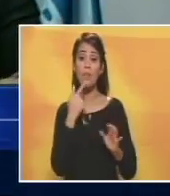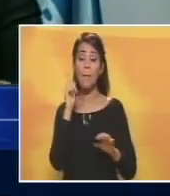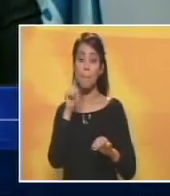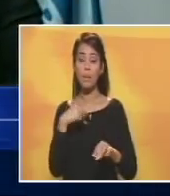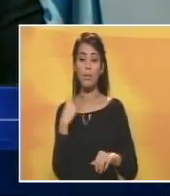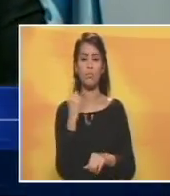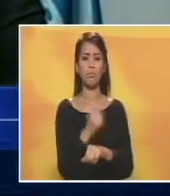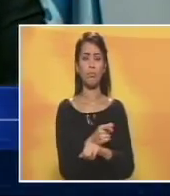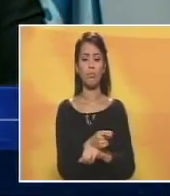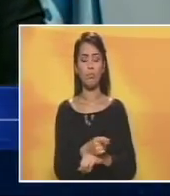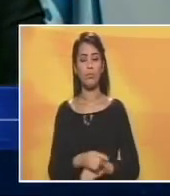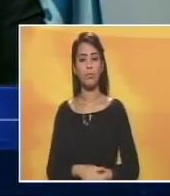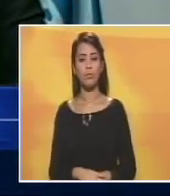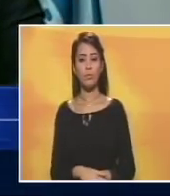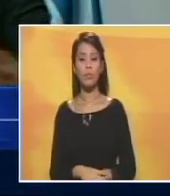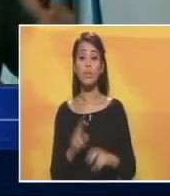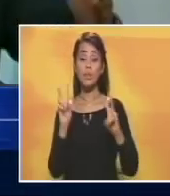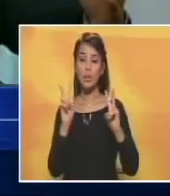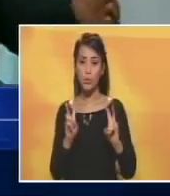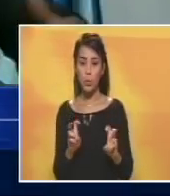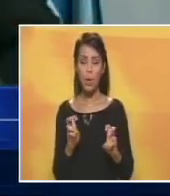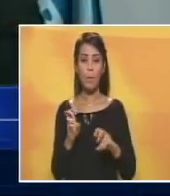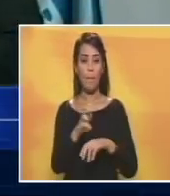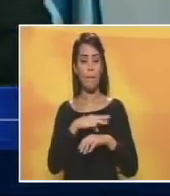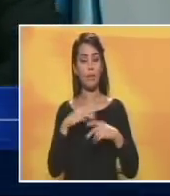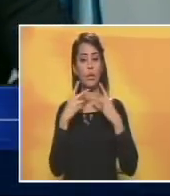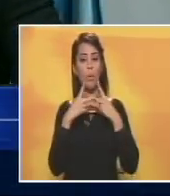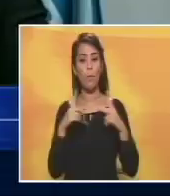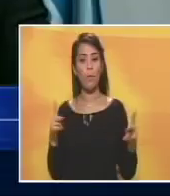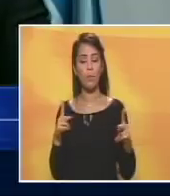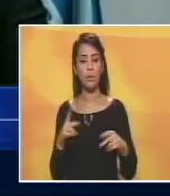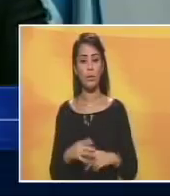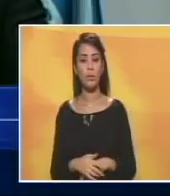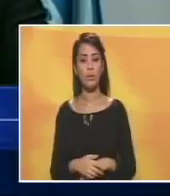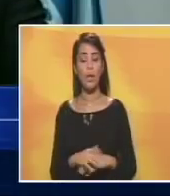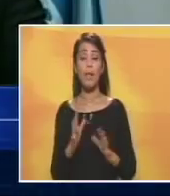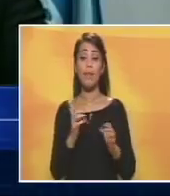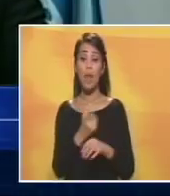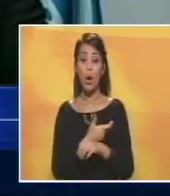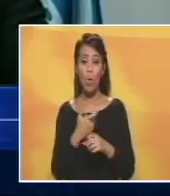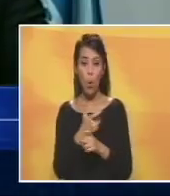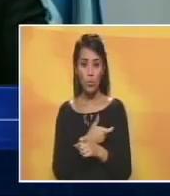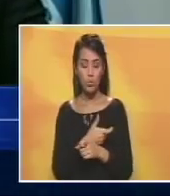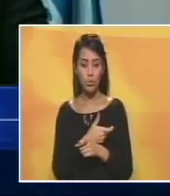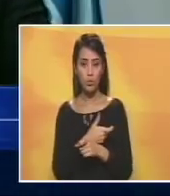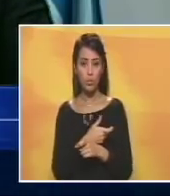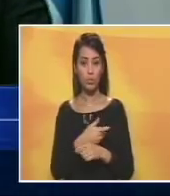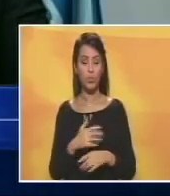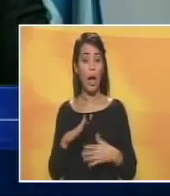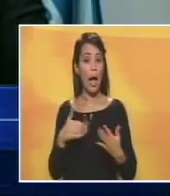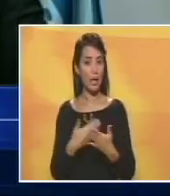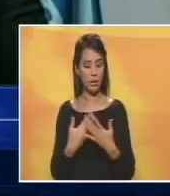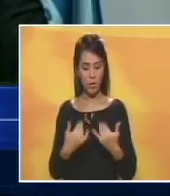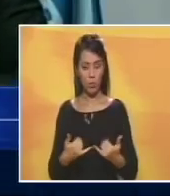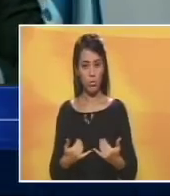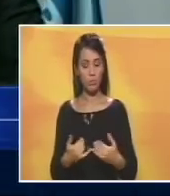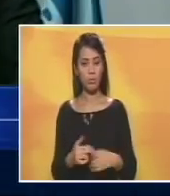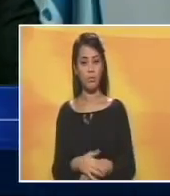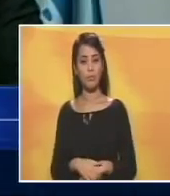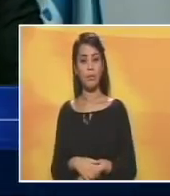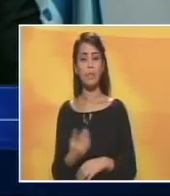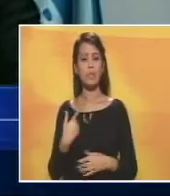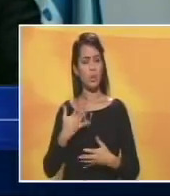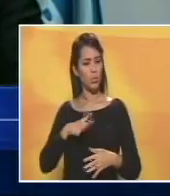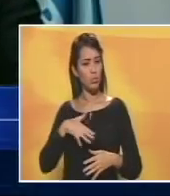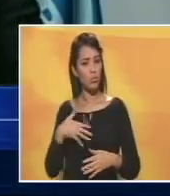por parte de este nuevo Ministerio Público a partir, repito, de agosto a la fecha, y que estamos